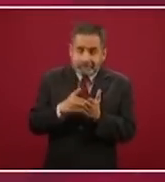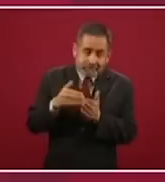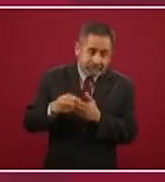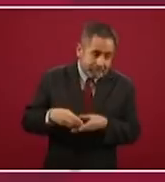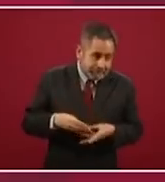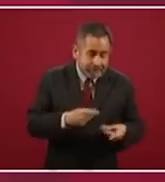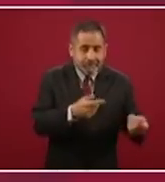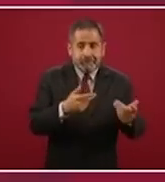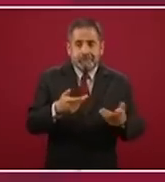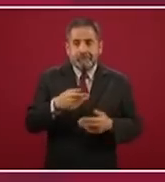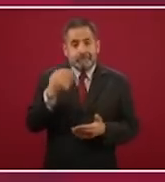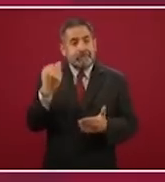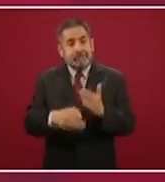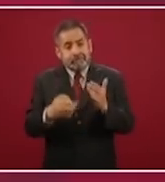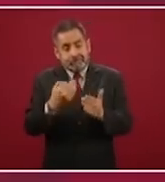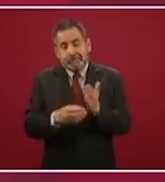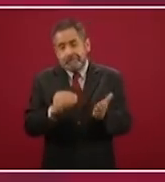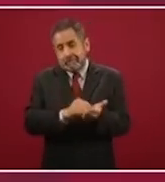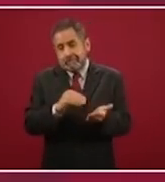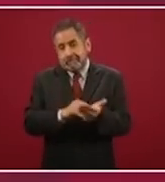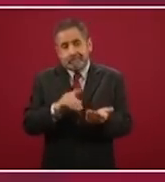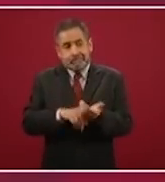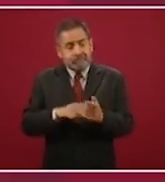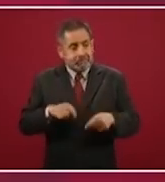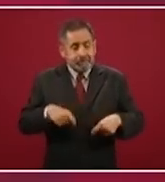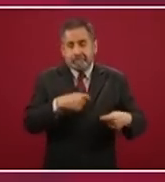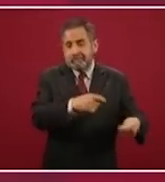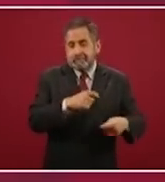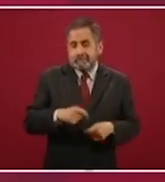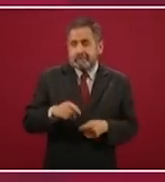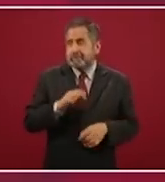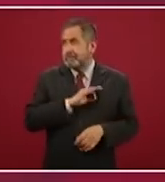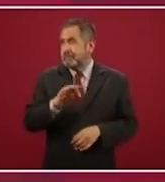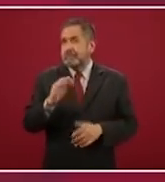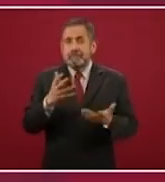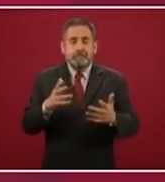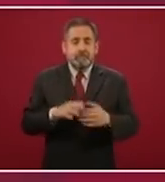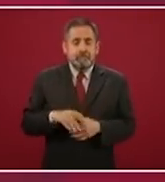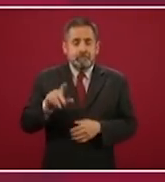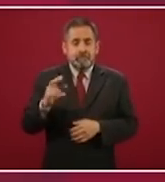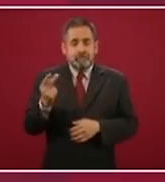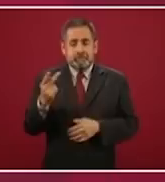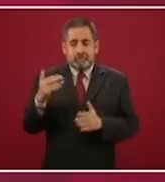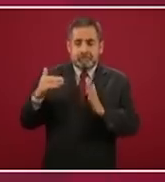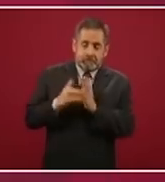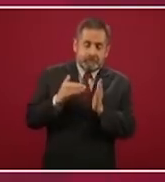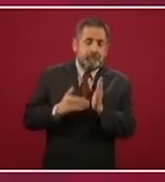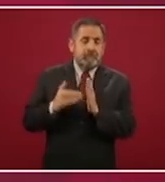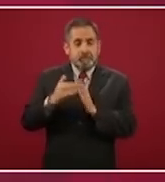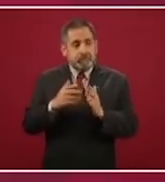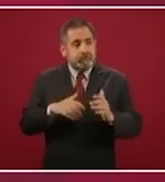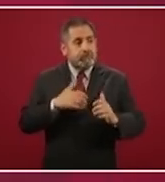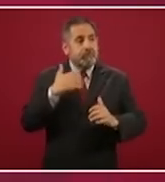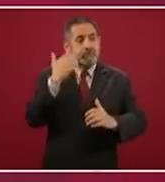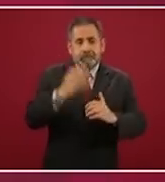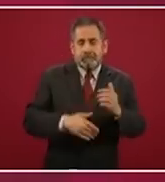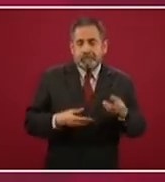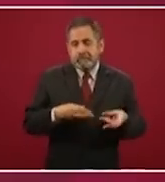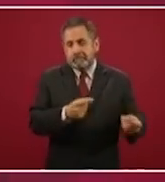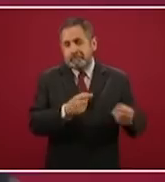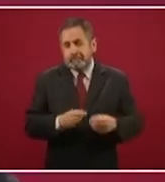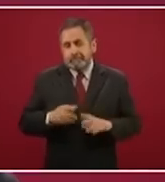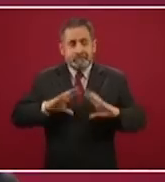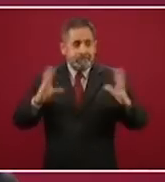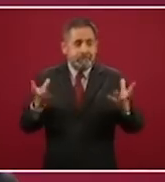62,000 millones y faltan todavía cerca de 25,000 millones para terminar. Va a